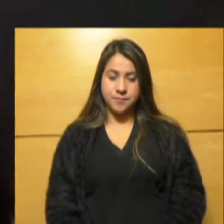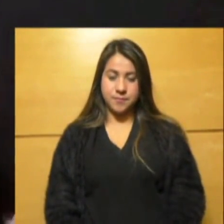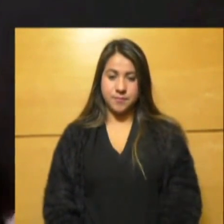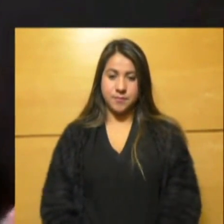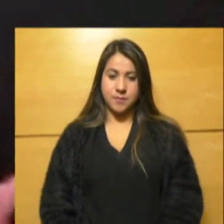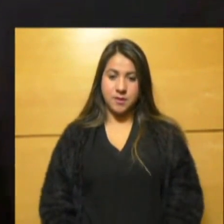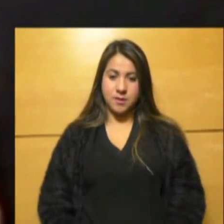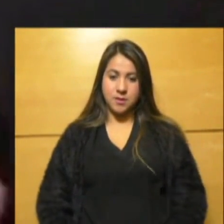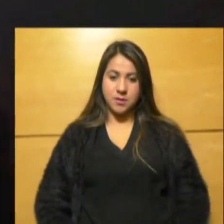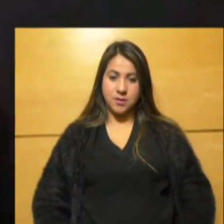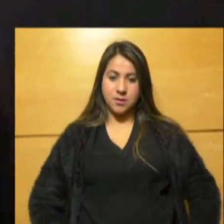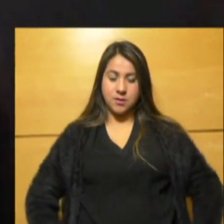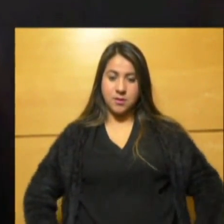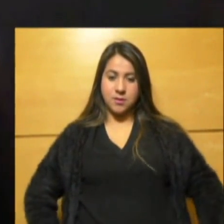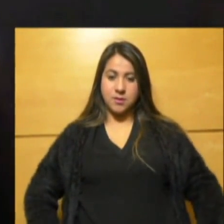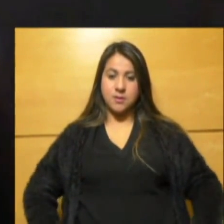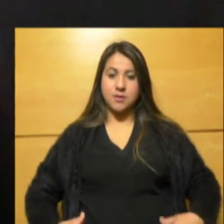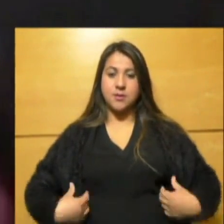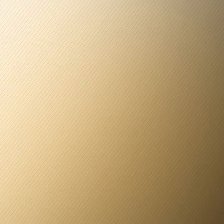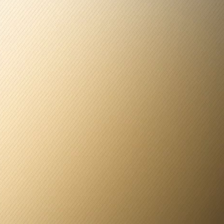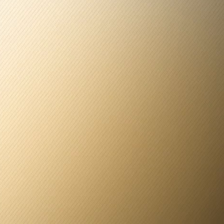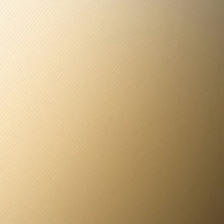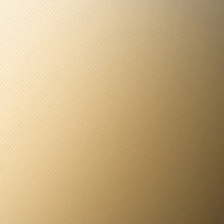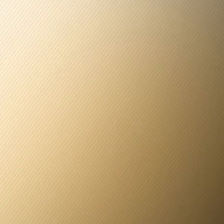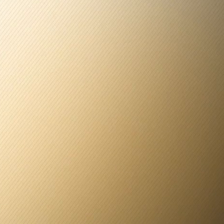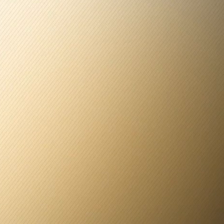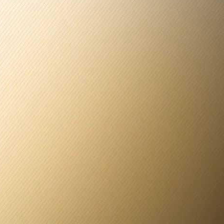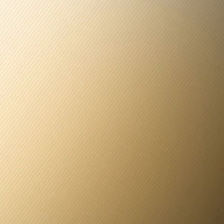alcanzar acuerdos para lograr grandes reformas.